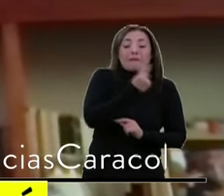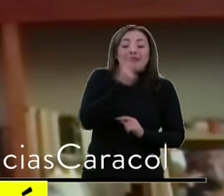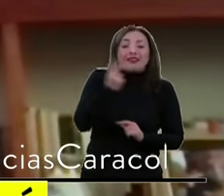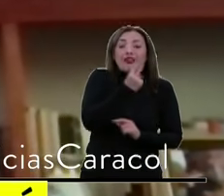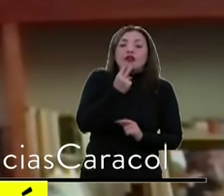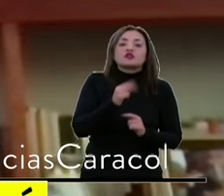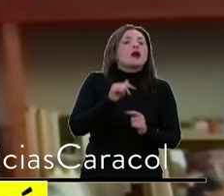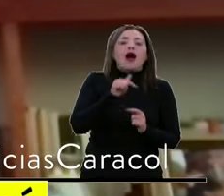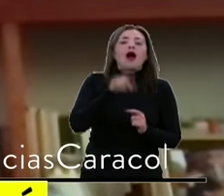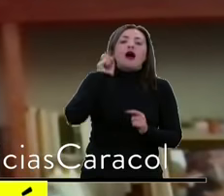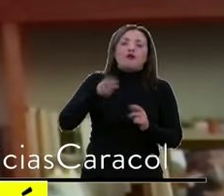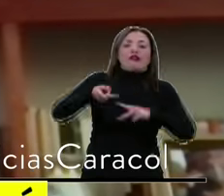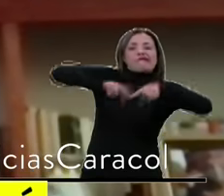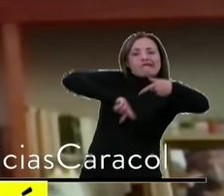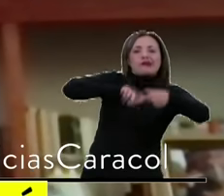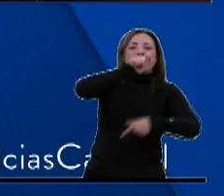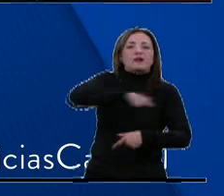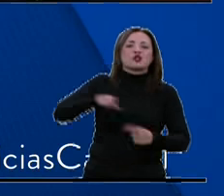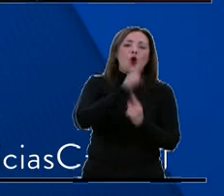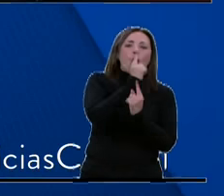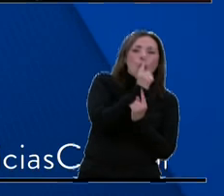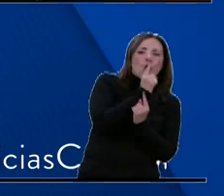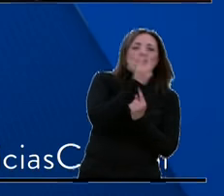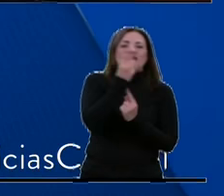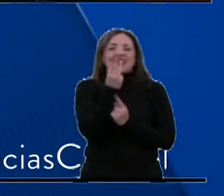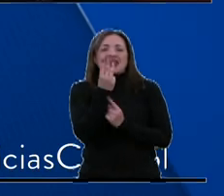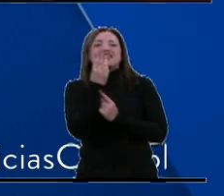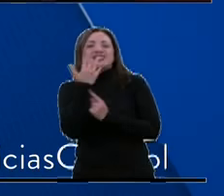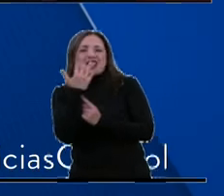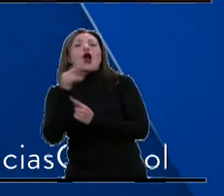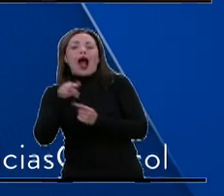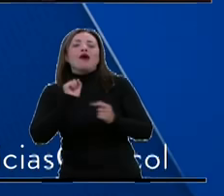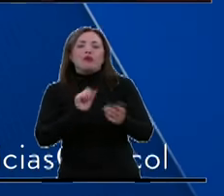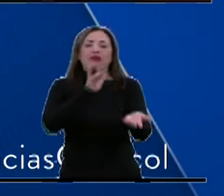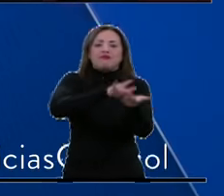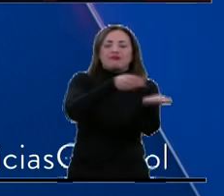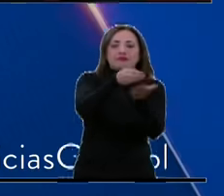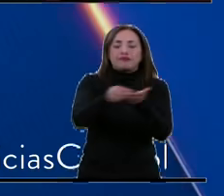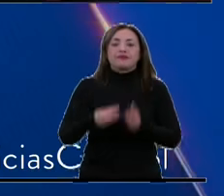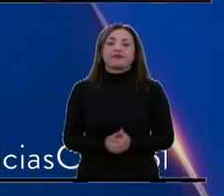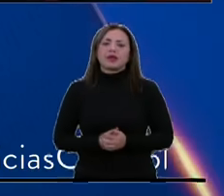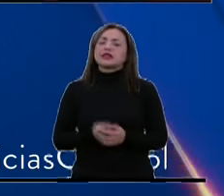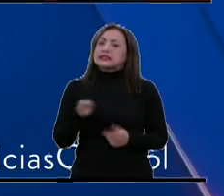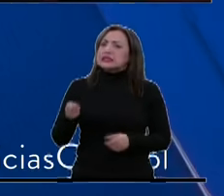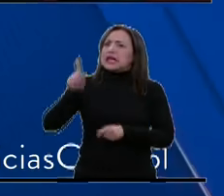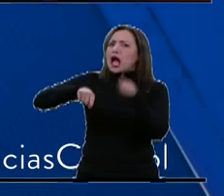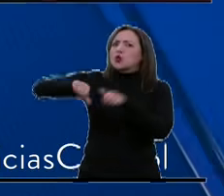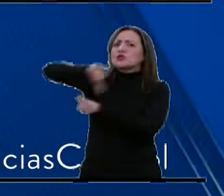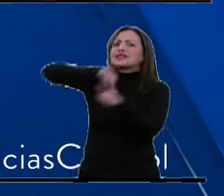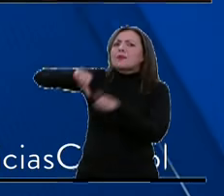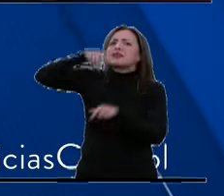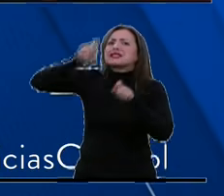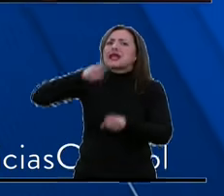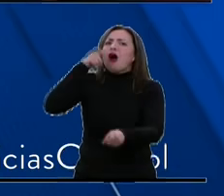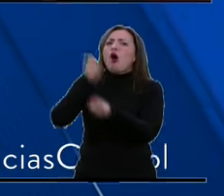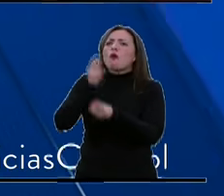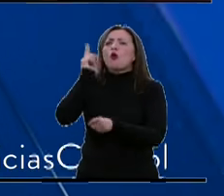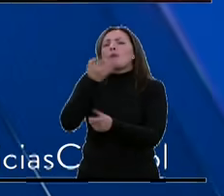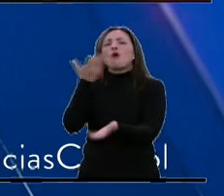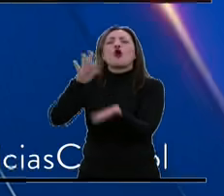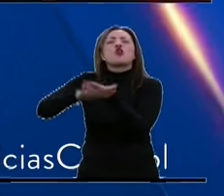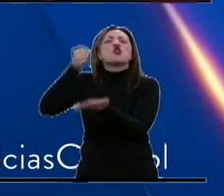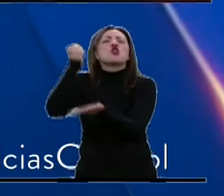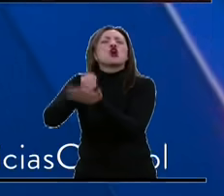salir a hacer sus compras hay trámites complejos por ejemplo ir a una notaría si se necesita hacer